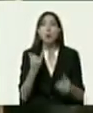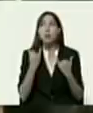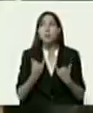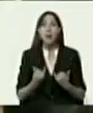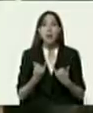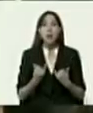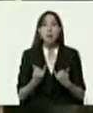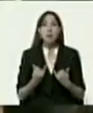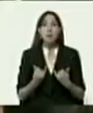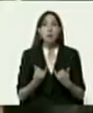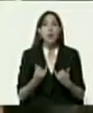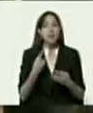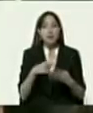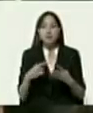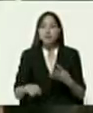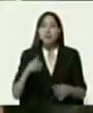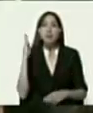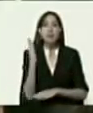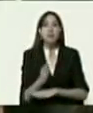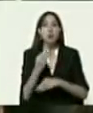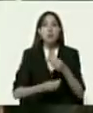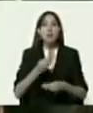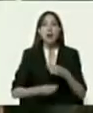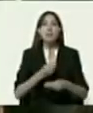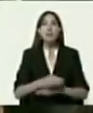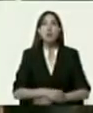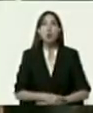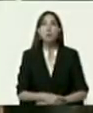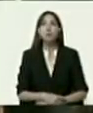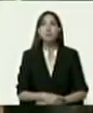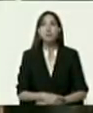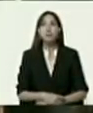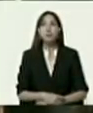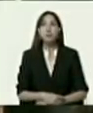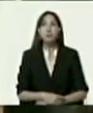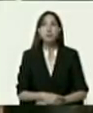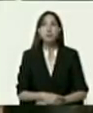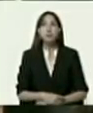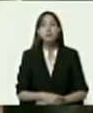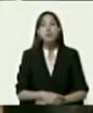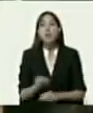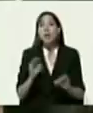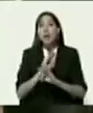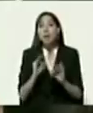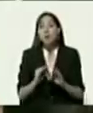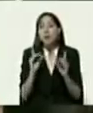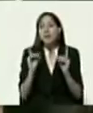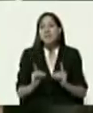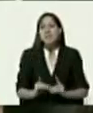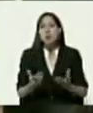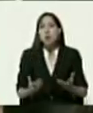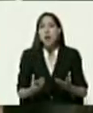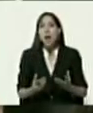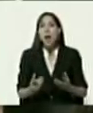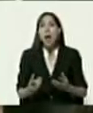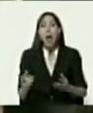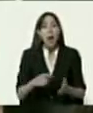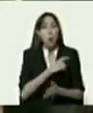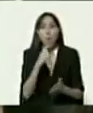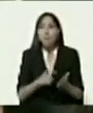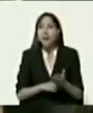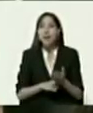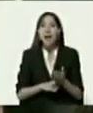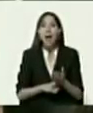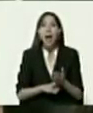de estas sanciones. Cada vez que se imponen medidas coercitivas unilaterales de carácter general, se genera un